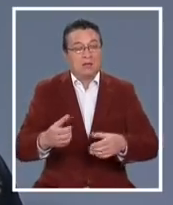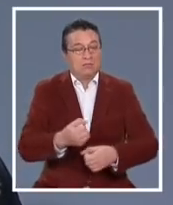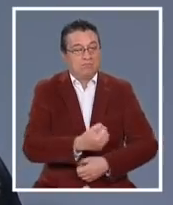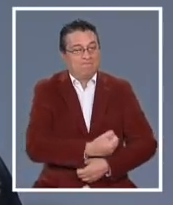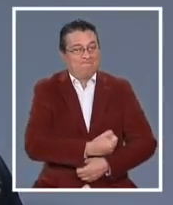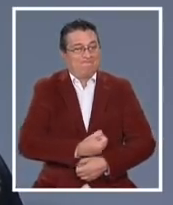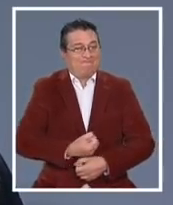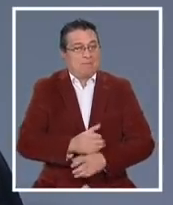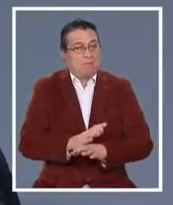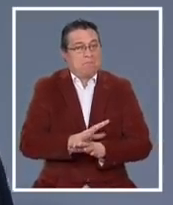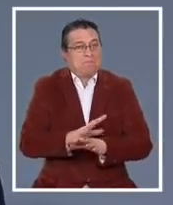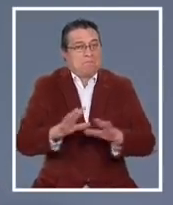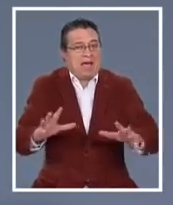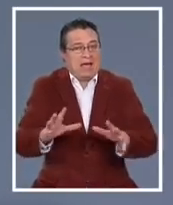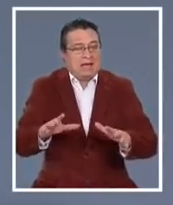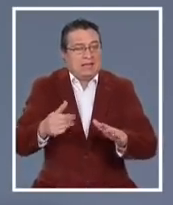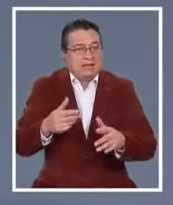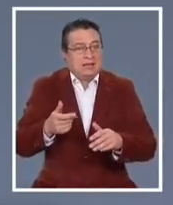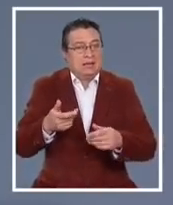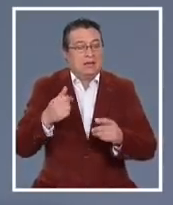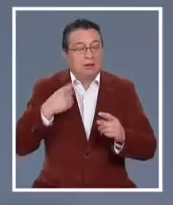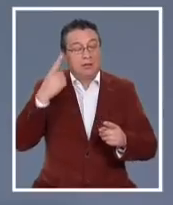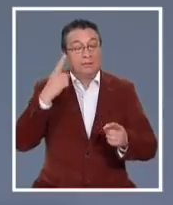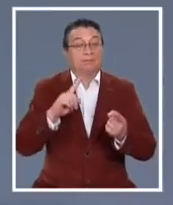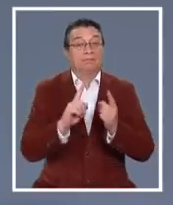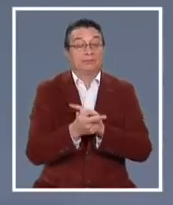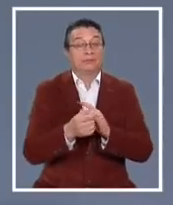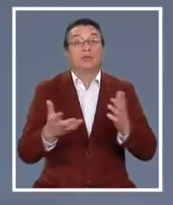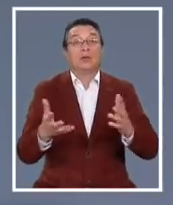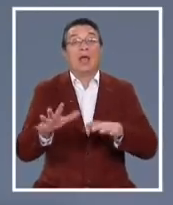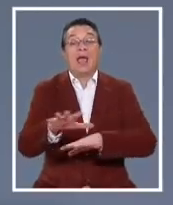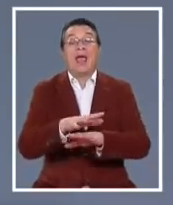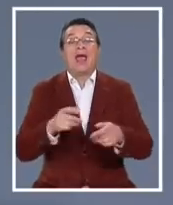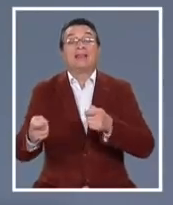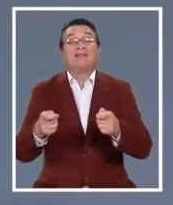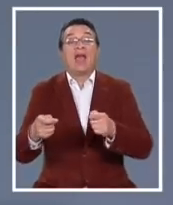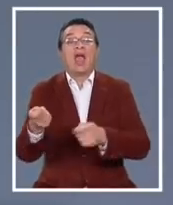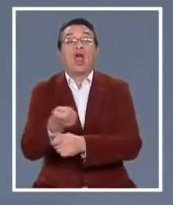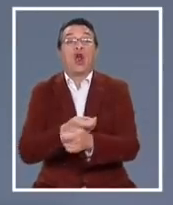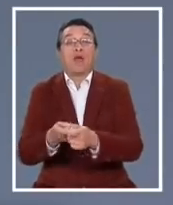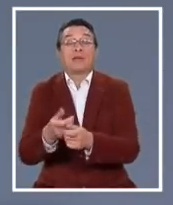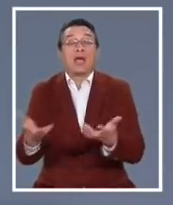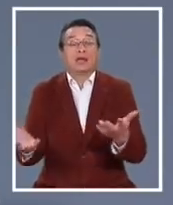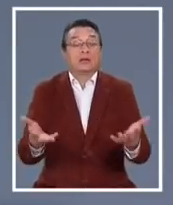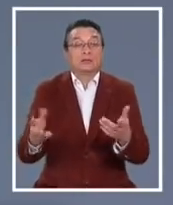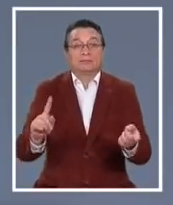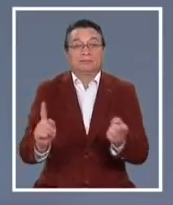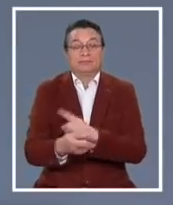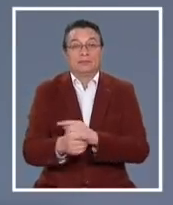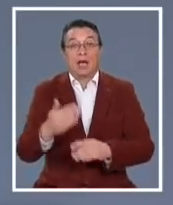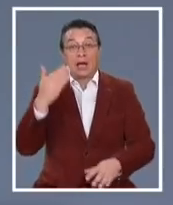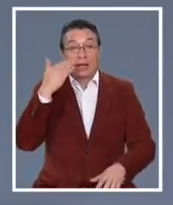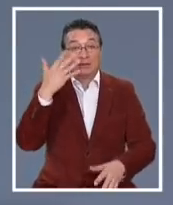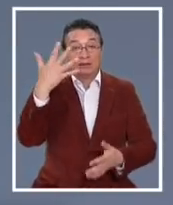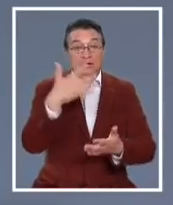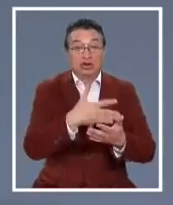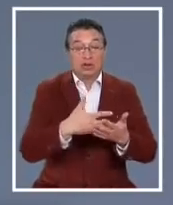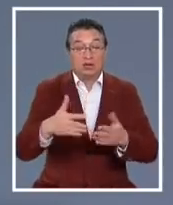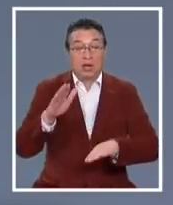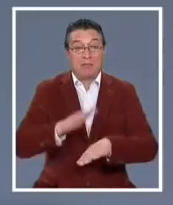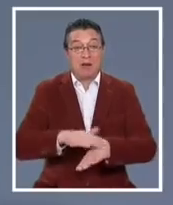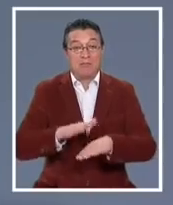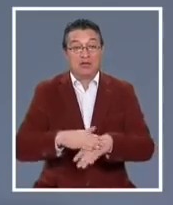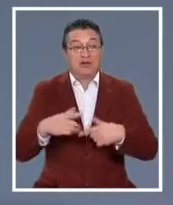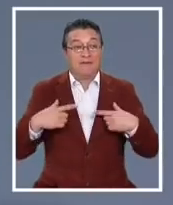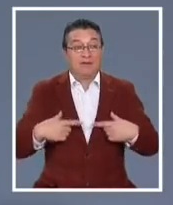medidas sanitarias, que se contradicen con la actividad económica. Entonces, los casi 5 millones de permisos de